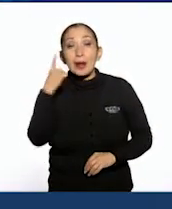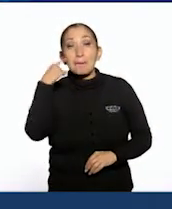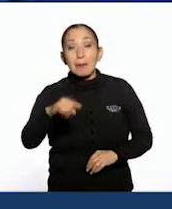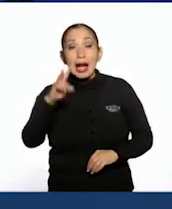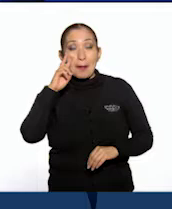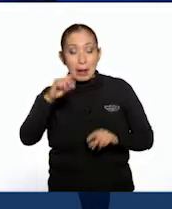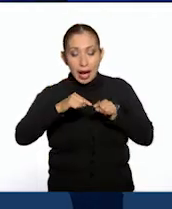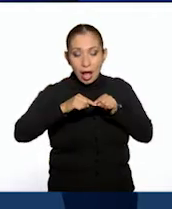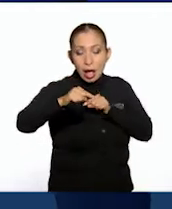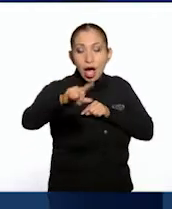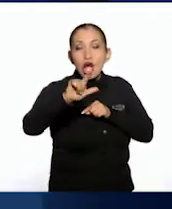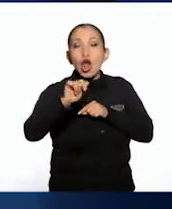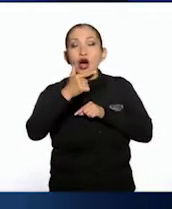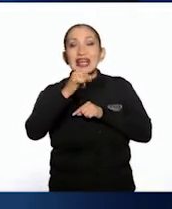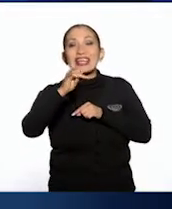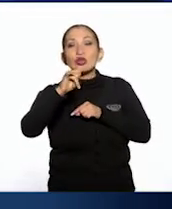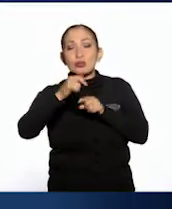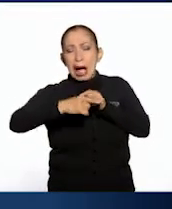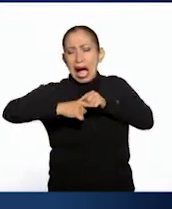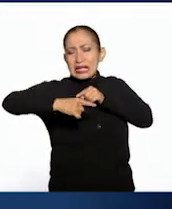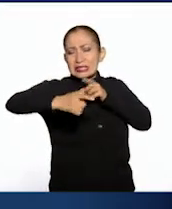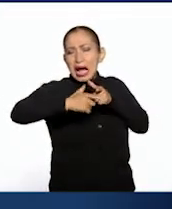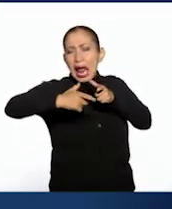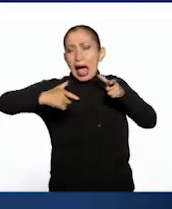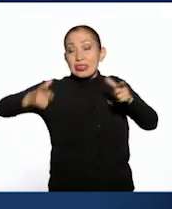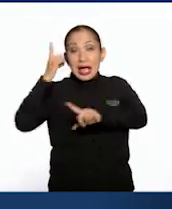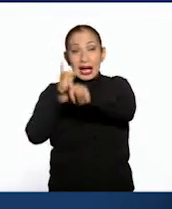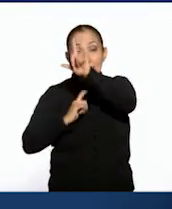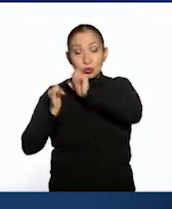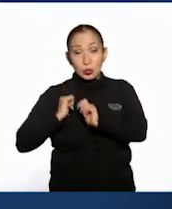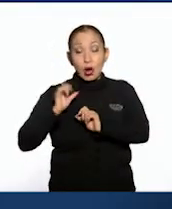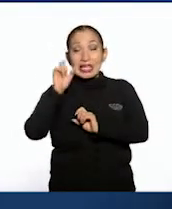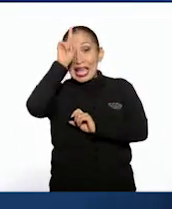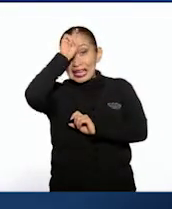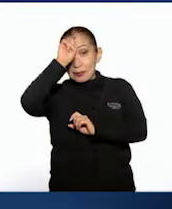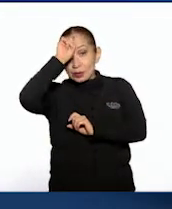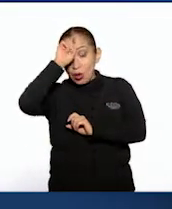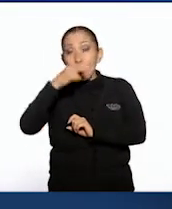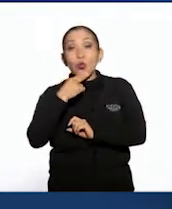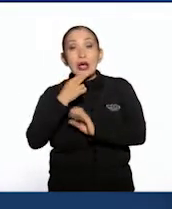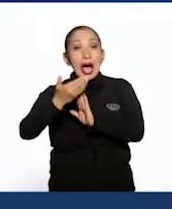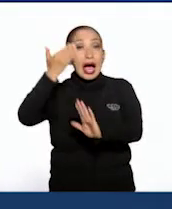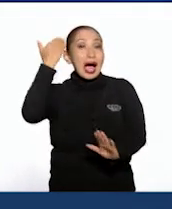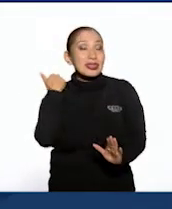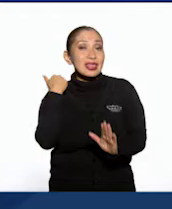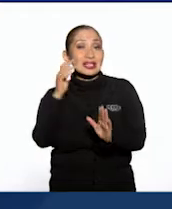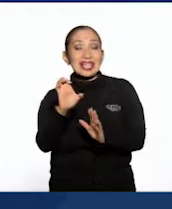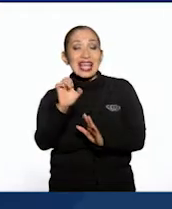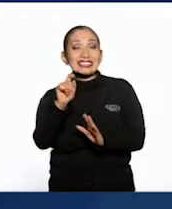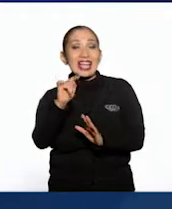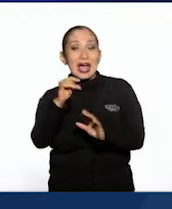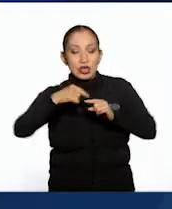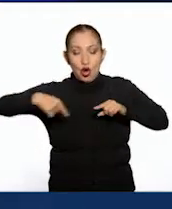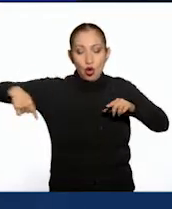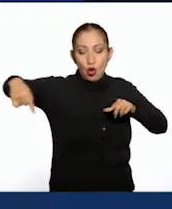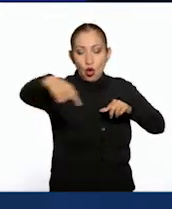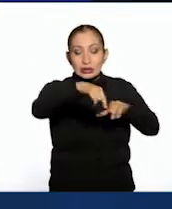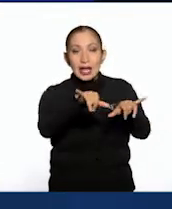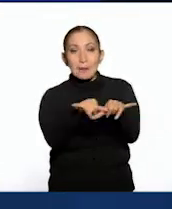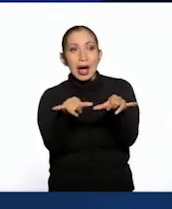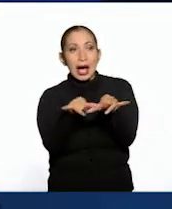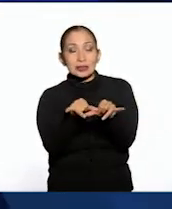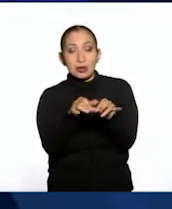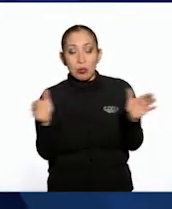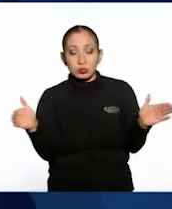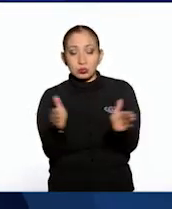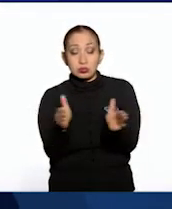medir longitudes mucho más grandes en la antigua Grecia y en Egipto, utilizaban los estadios, cuya medida